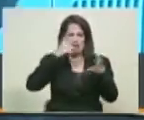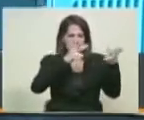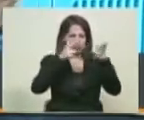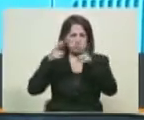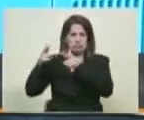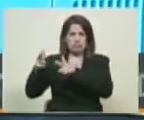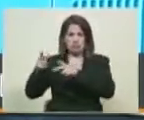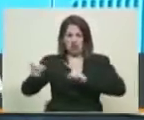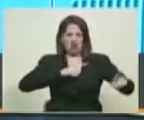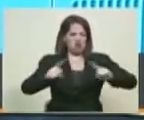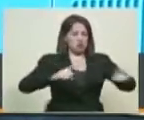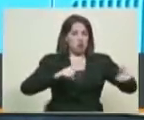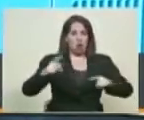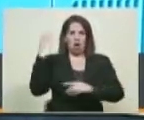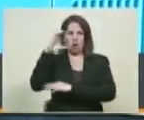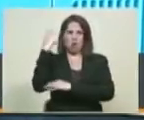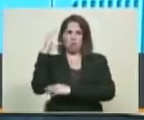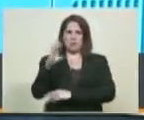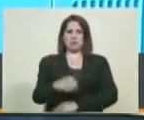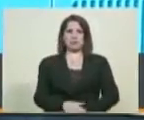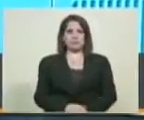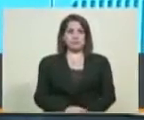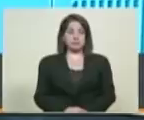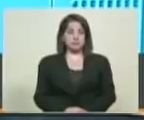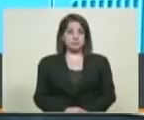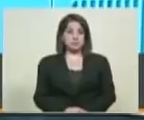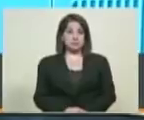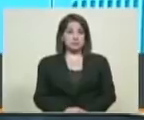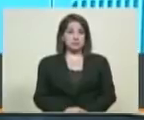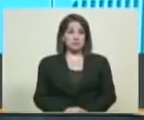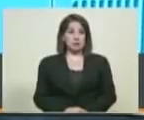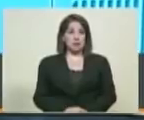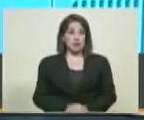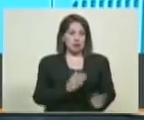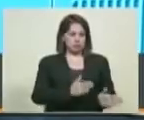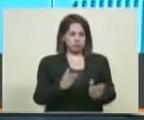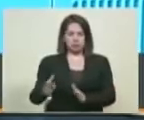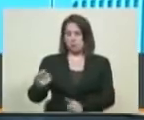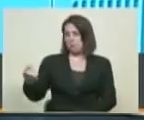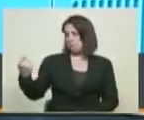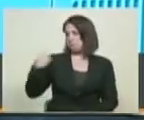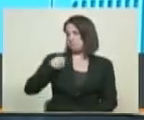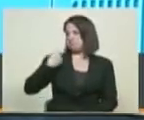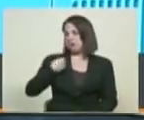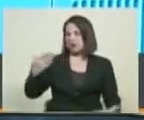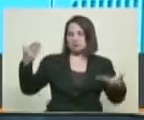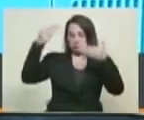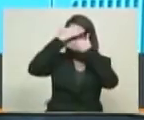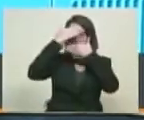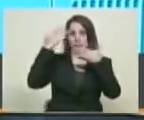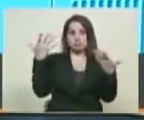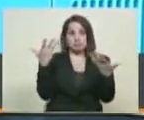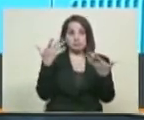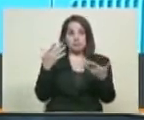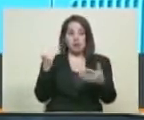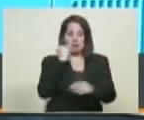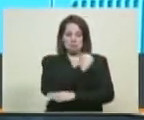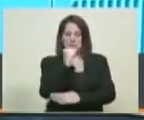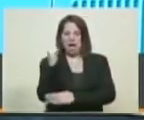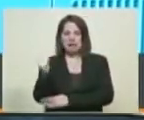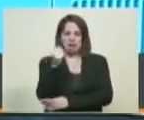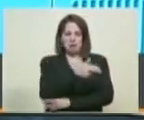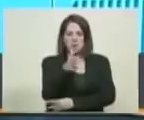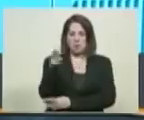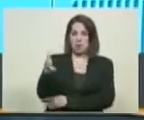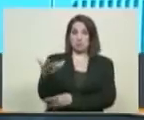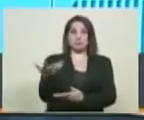casi toda Colombia. Crecieron el crimen organizado de secuestro, etcétera, etcétera, asesinato.